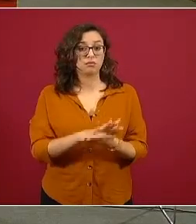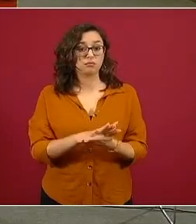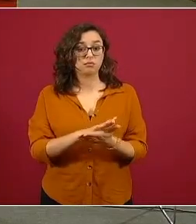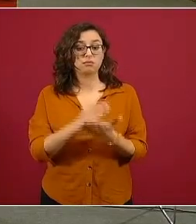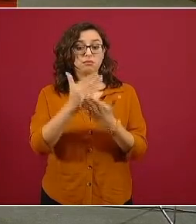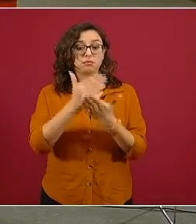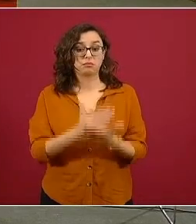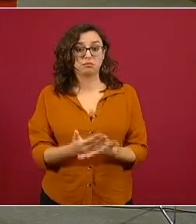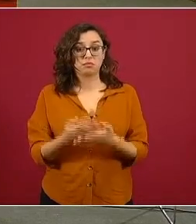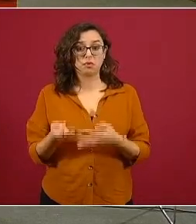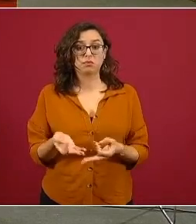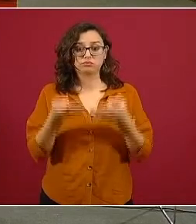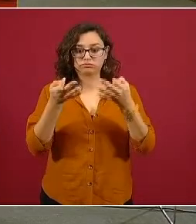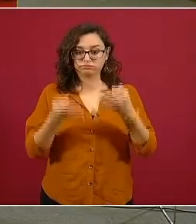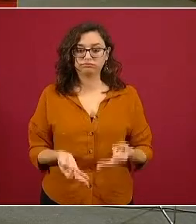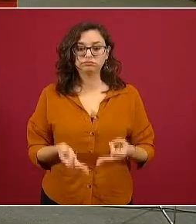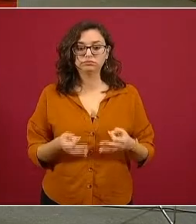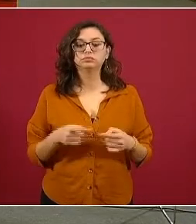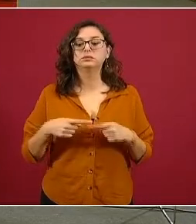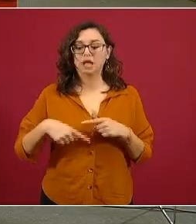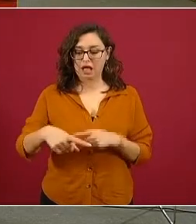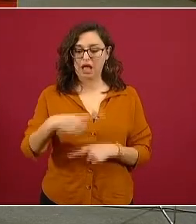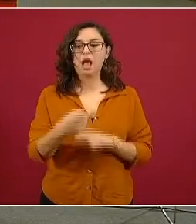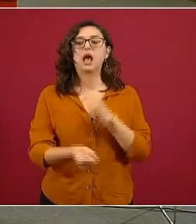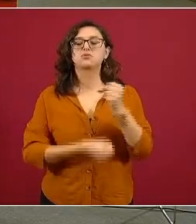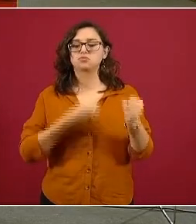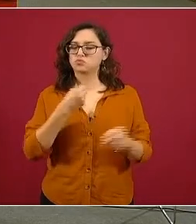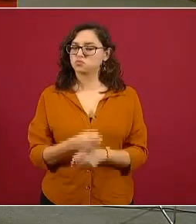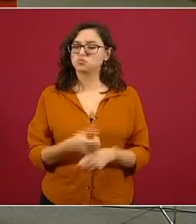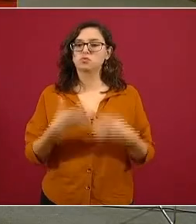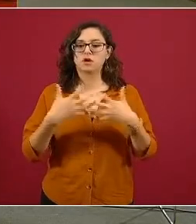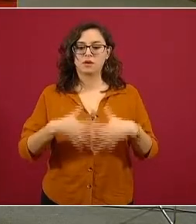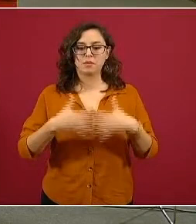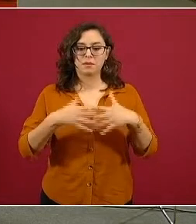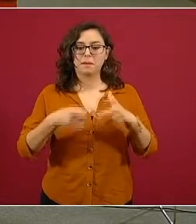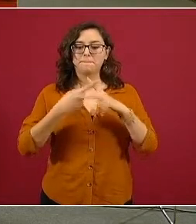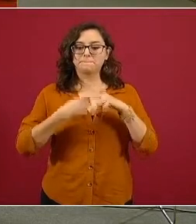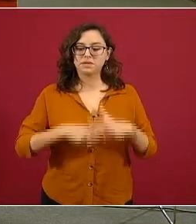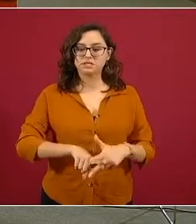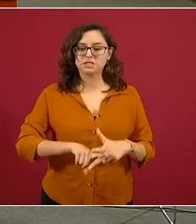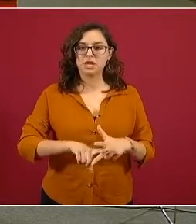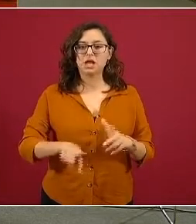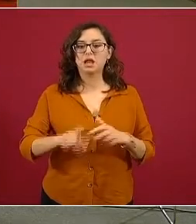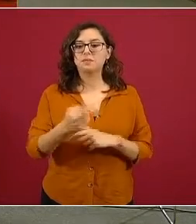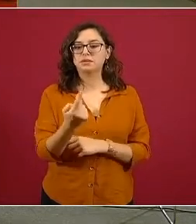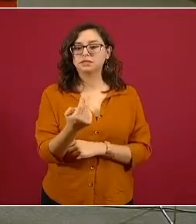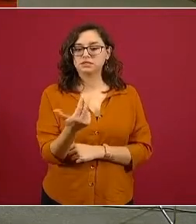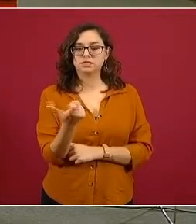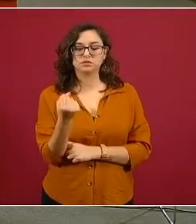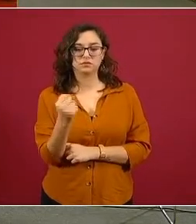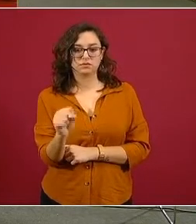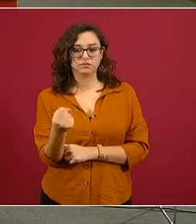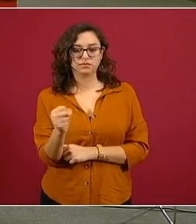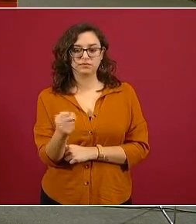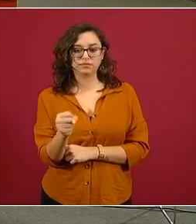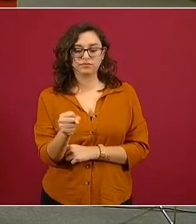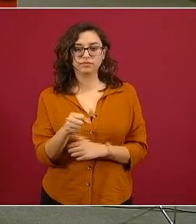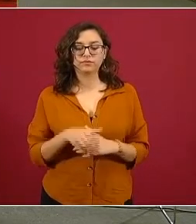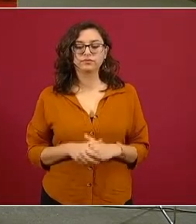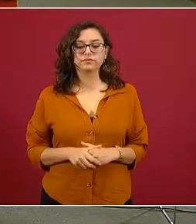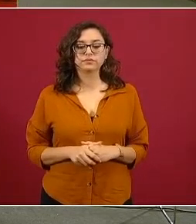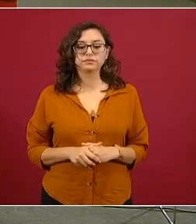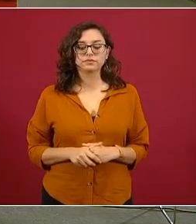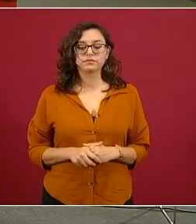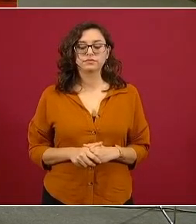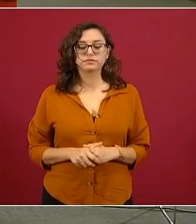portal oficial que estará funcionando este año a partir del 25 de septiembre. Por su parte,